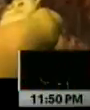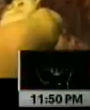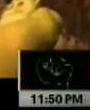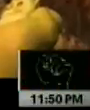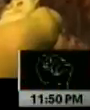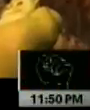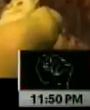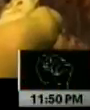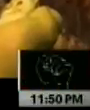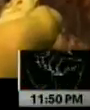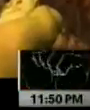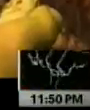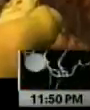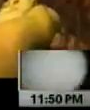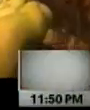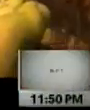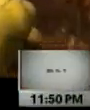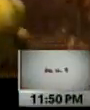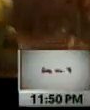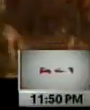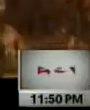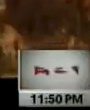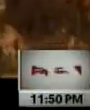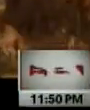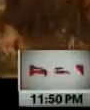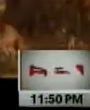nunca había visto llorar a un